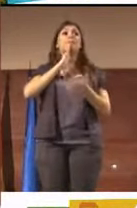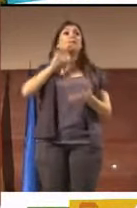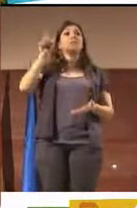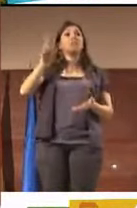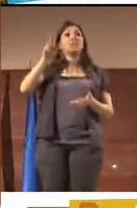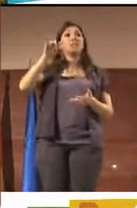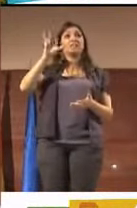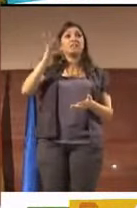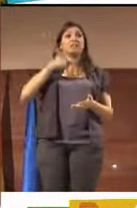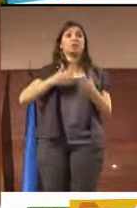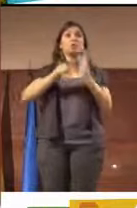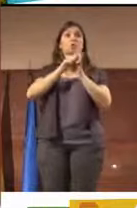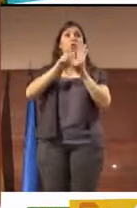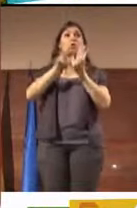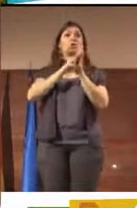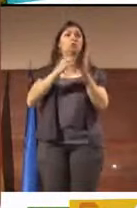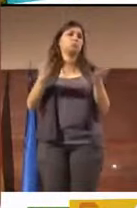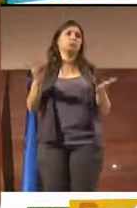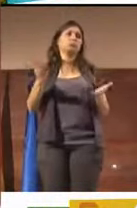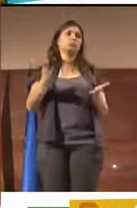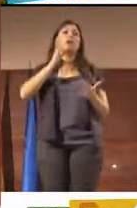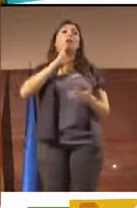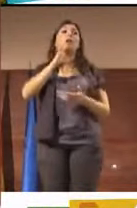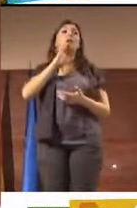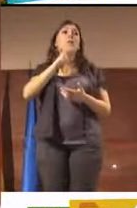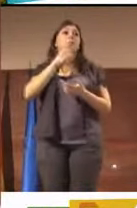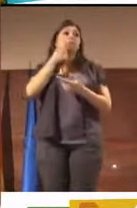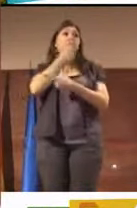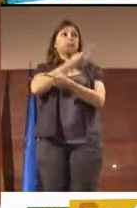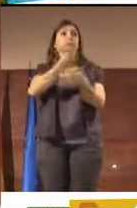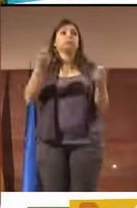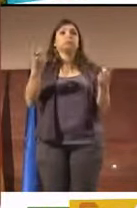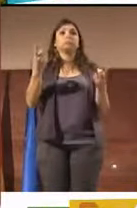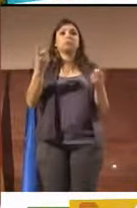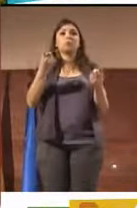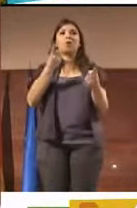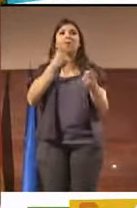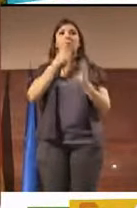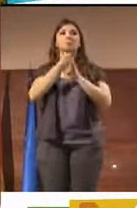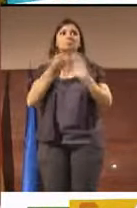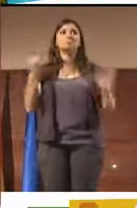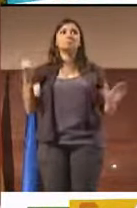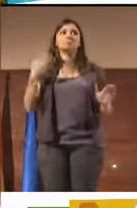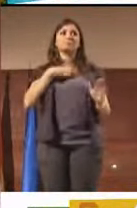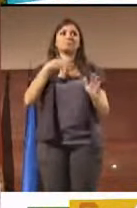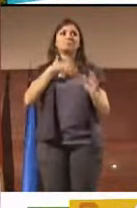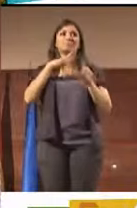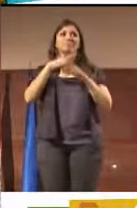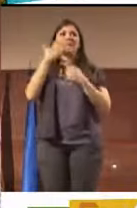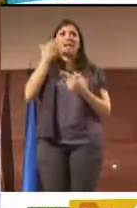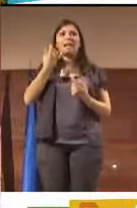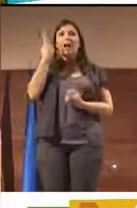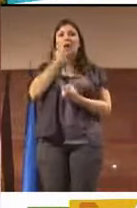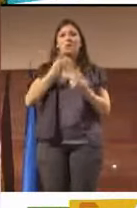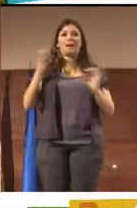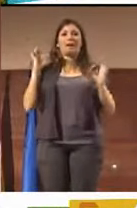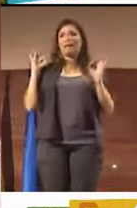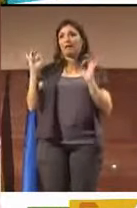del currículum. Bueno, como habéis visto todos, no se puede ocultar ciertas realidades. Hay